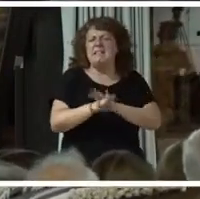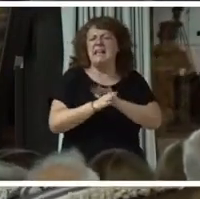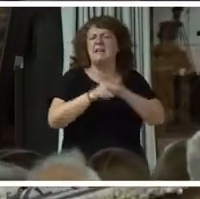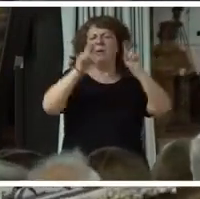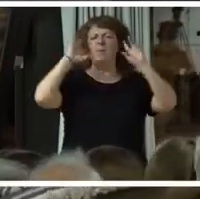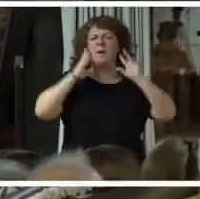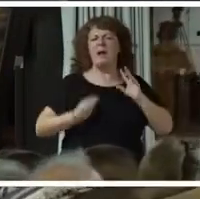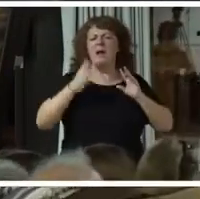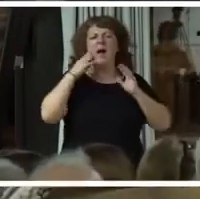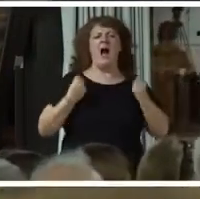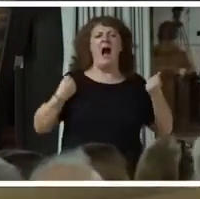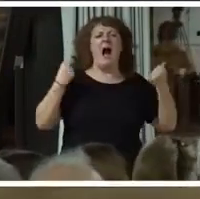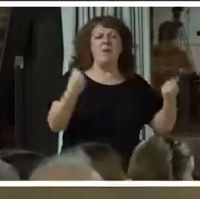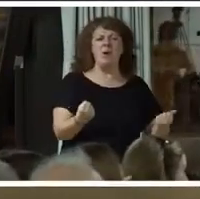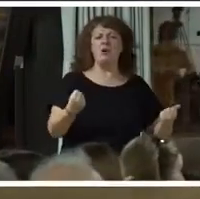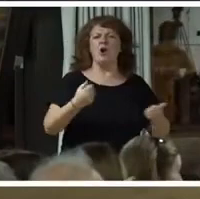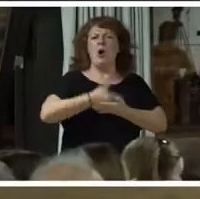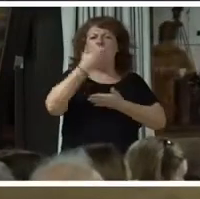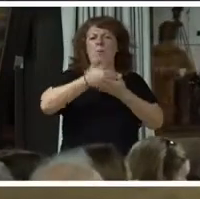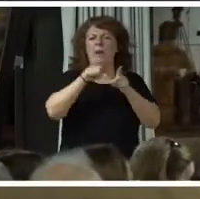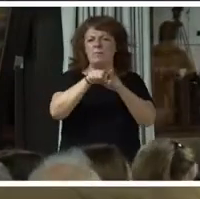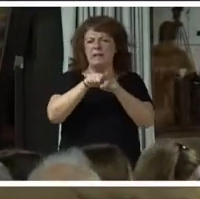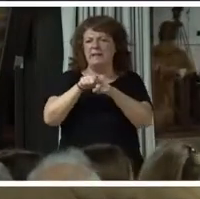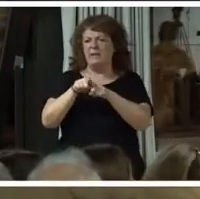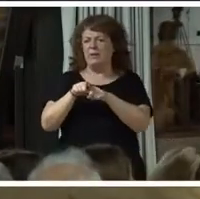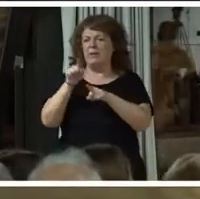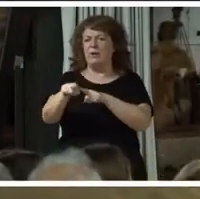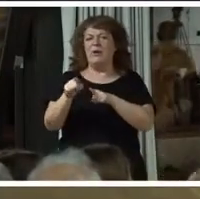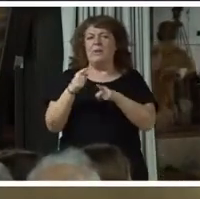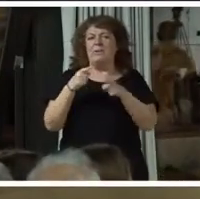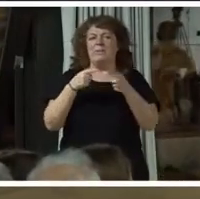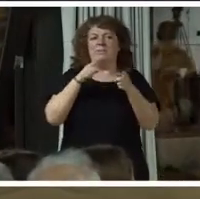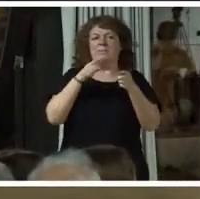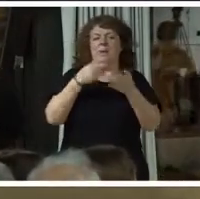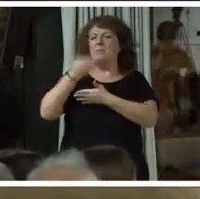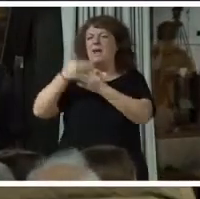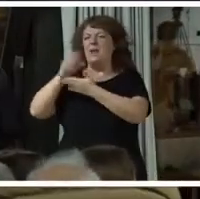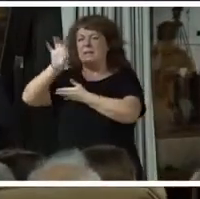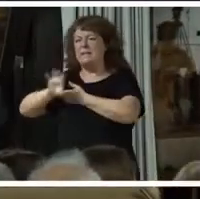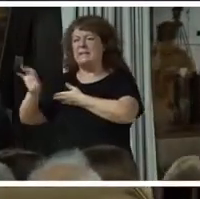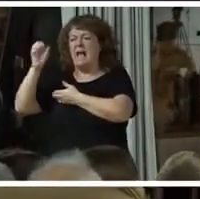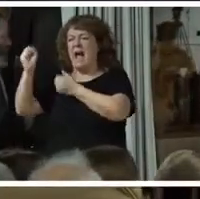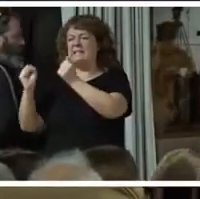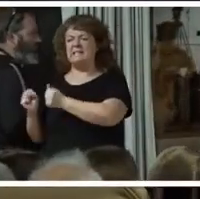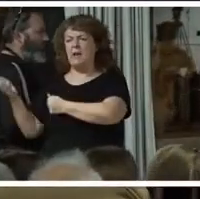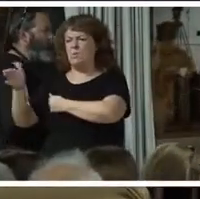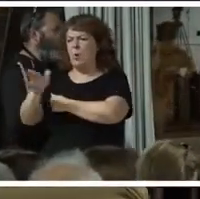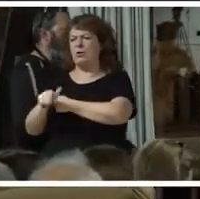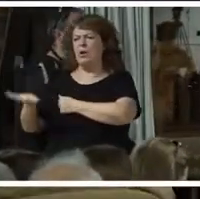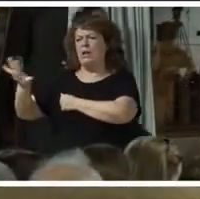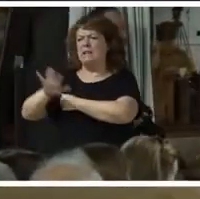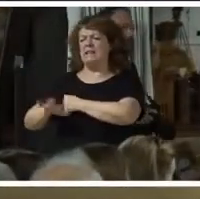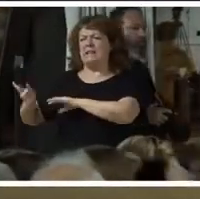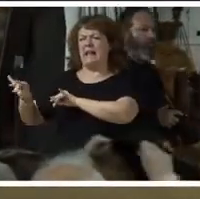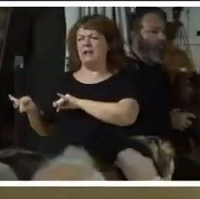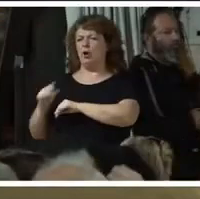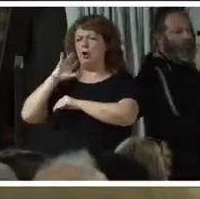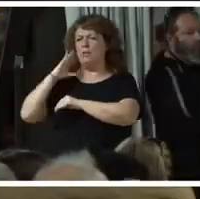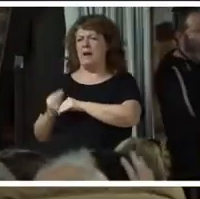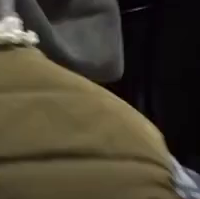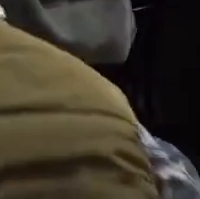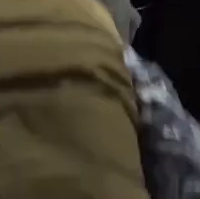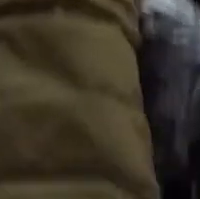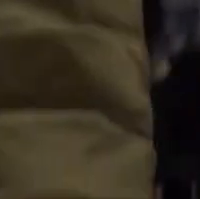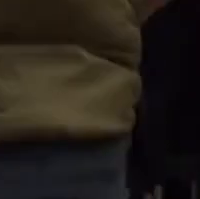dejemos de hablar de Palestina apoyemos el periodismo crítico hay más de 60 periodistas asesinados también en territorio palestino que está narrando otra